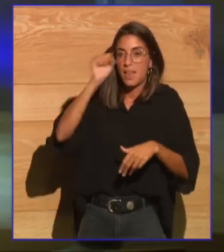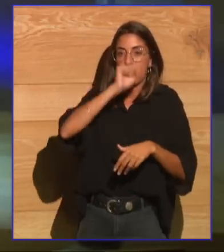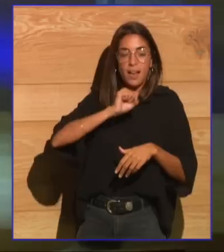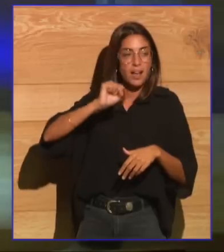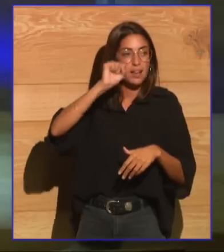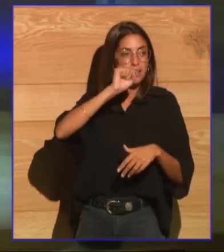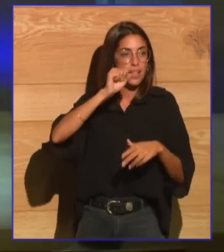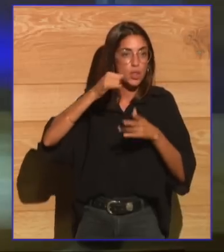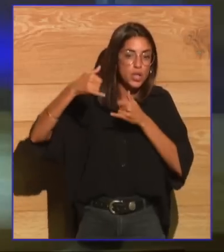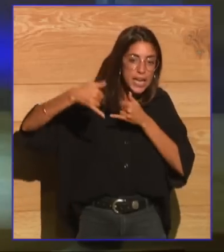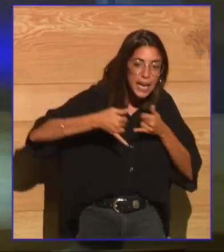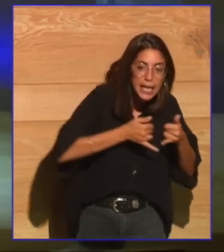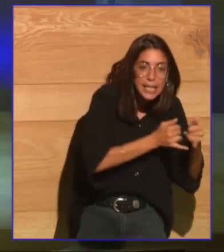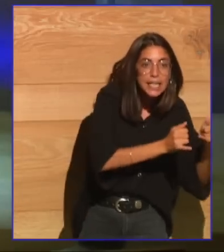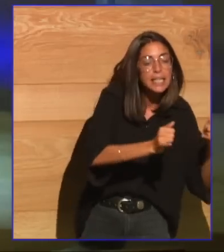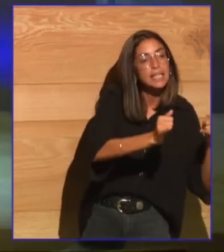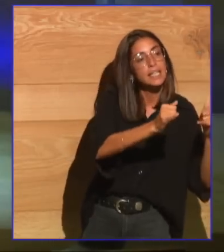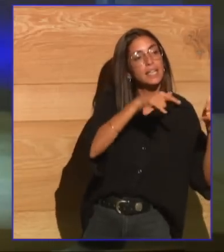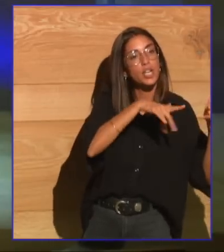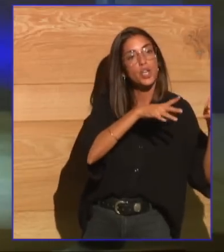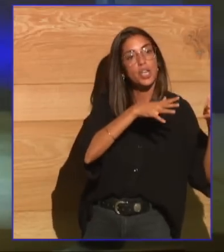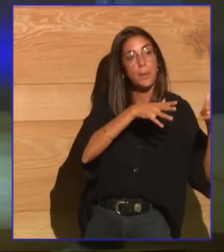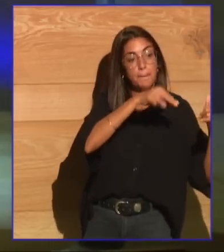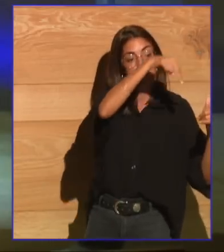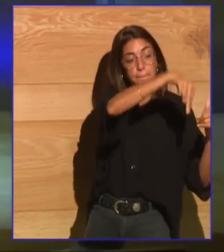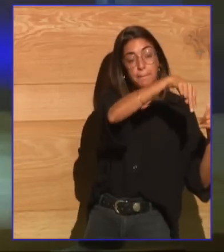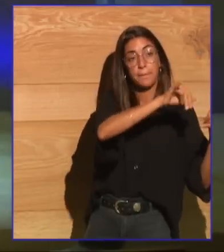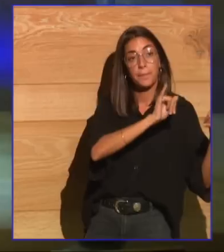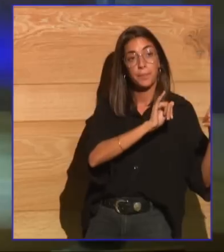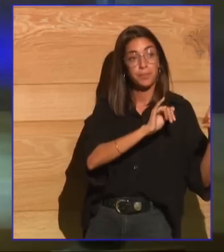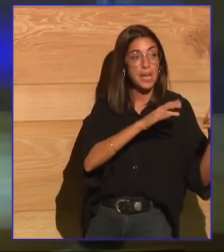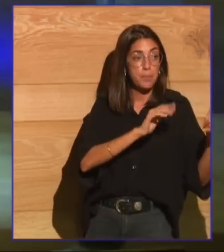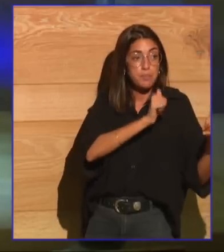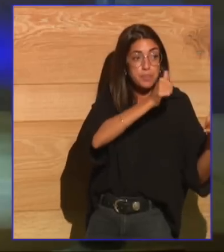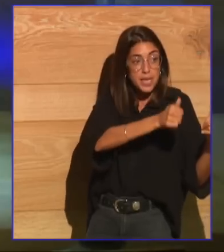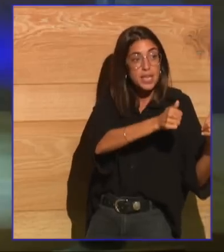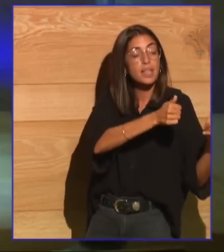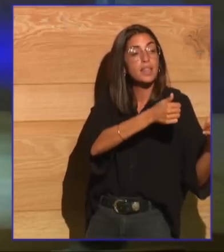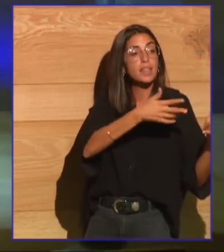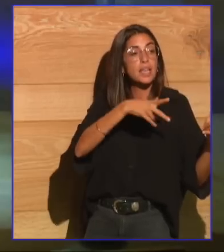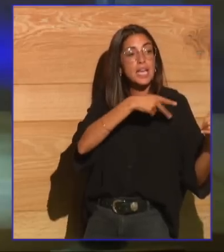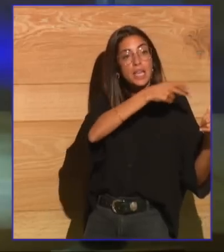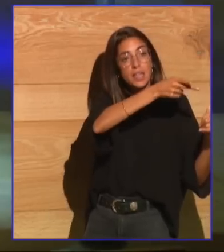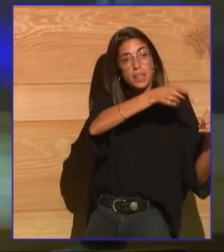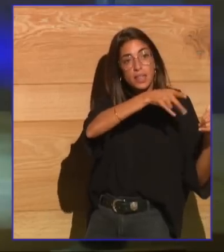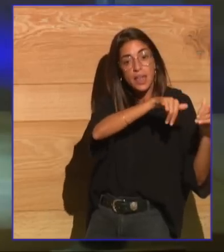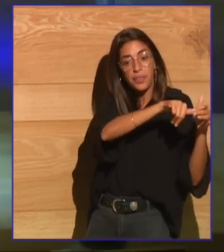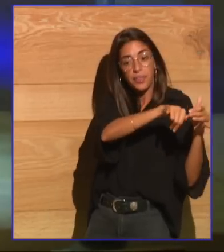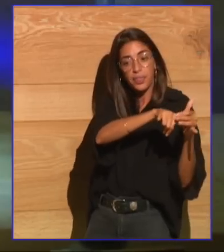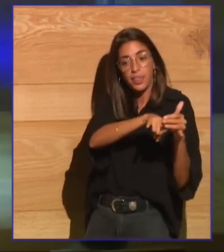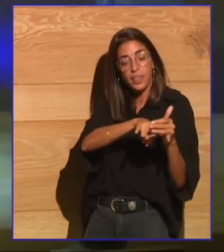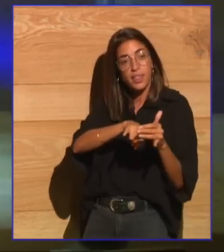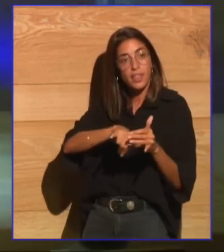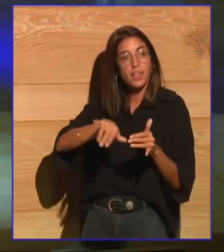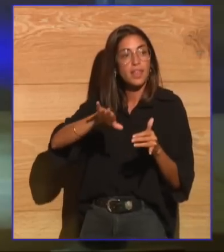desde el río que se va sumando gente de la iglesia acercándose creciendo de la